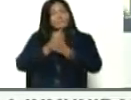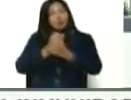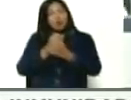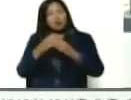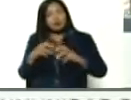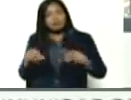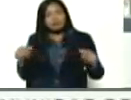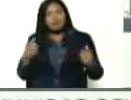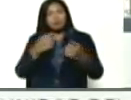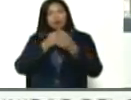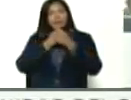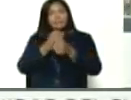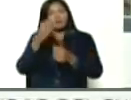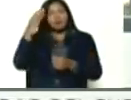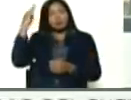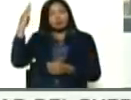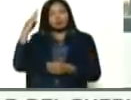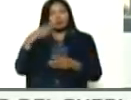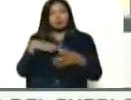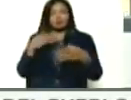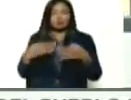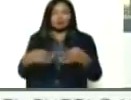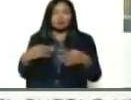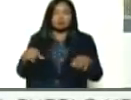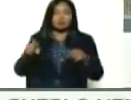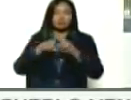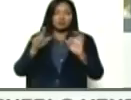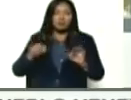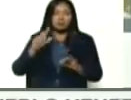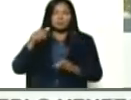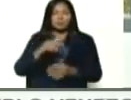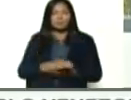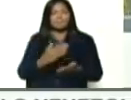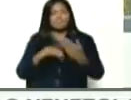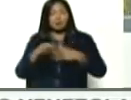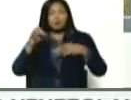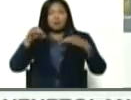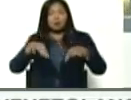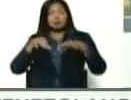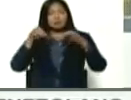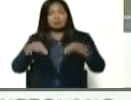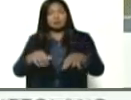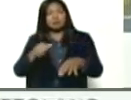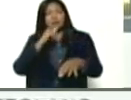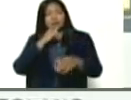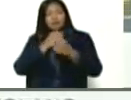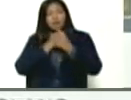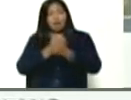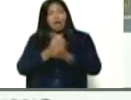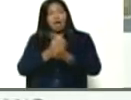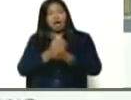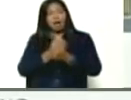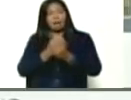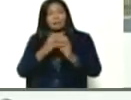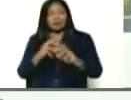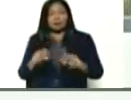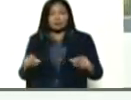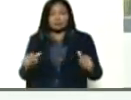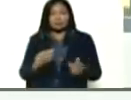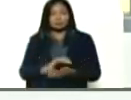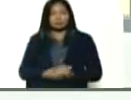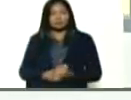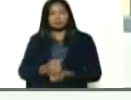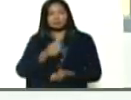vida el amor a dios el amor a la naturaleza vamos a sembrar lo quien ama a la tierra quien